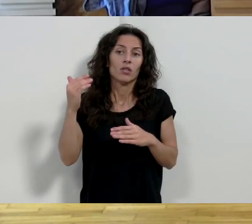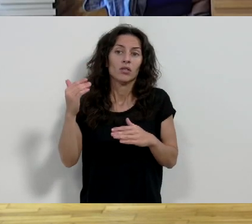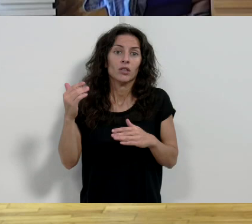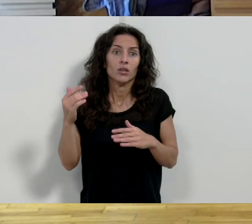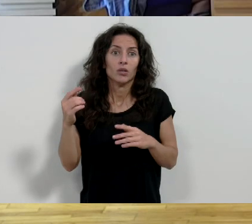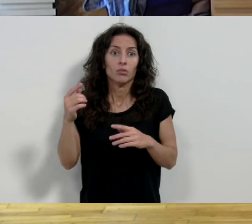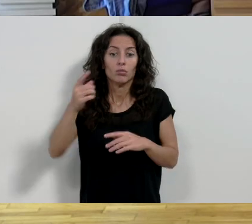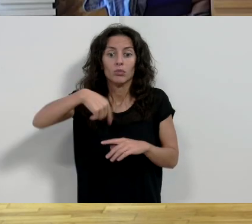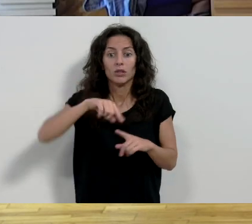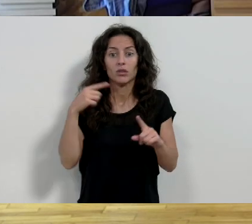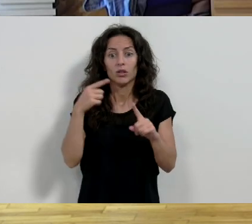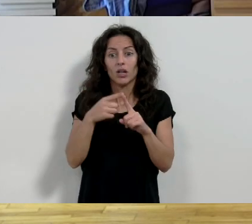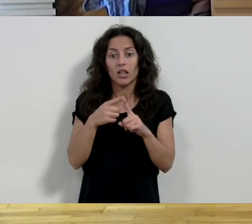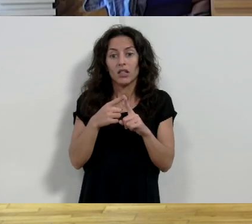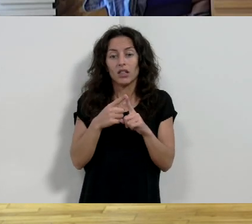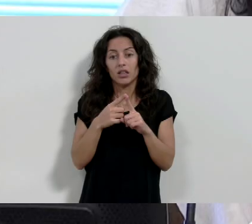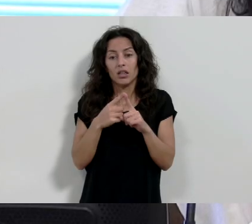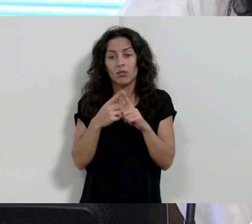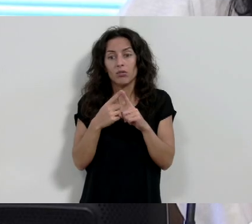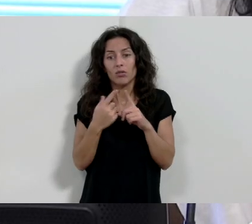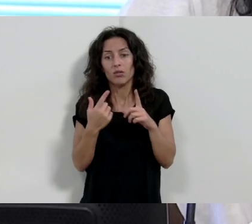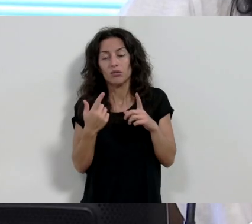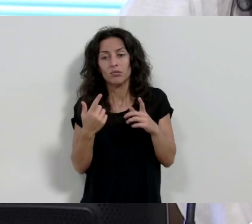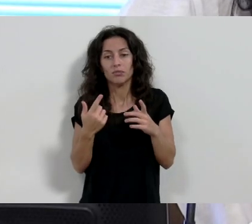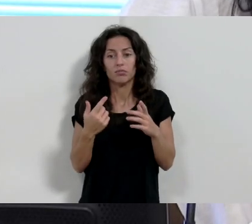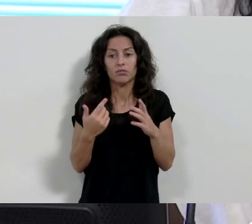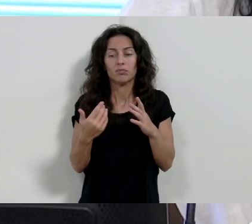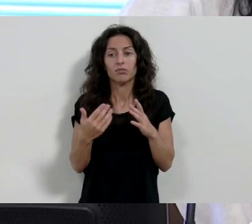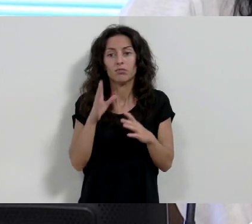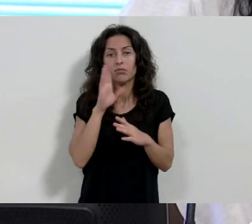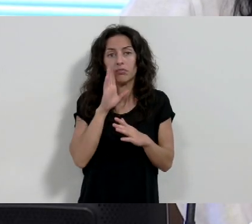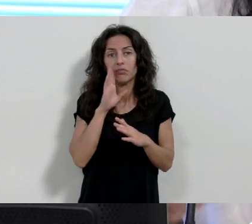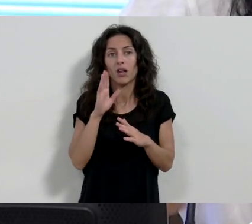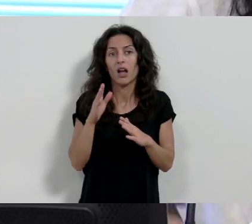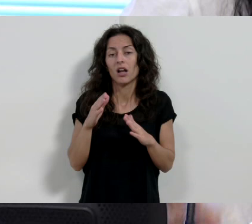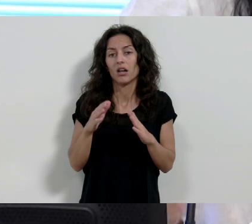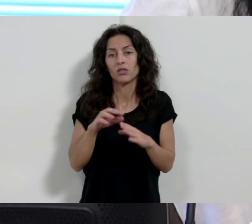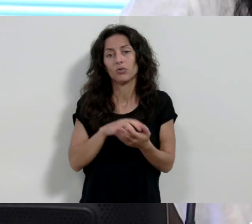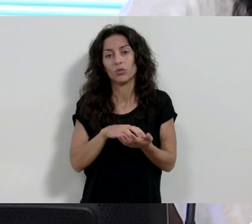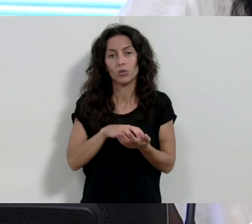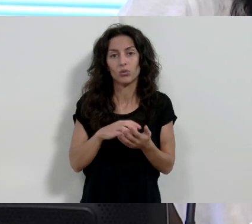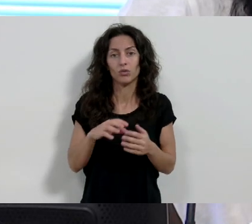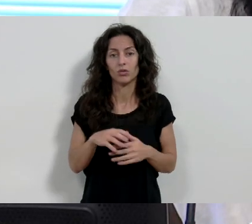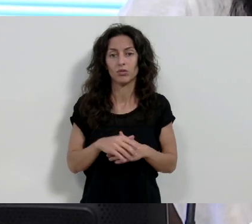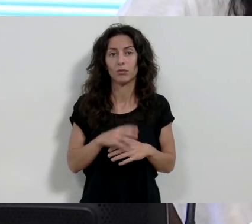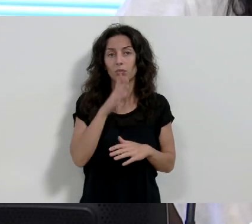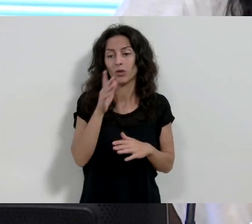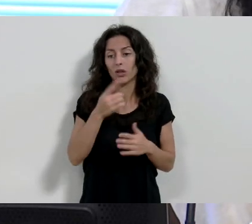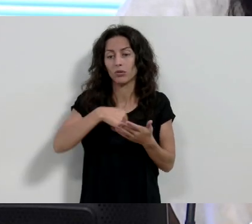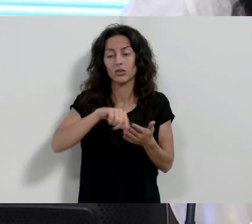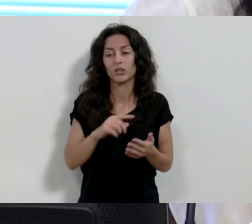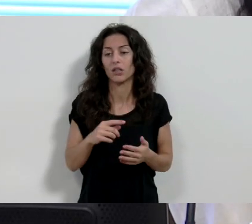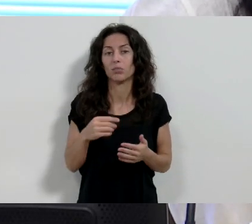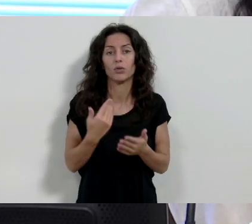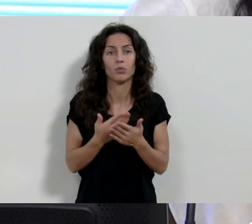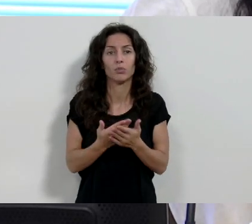fomentar, promover e informar muchísimo más sobre las alternativas que tienen los vecinos y vecinas de Ciudad Real para hacerlo y